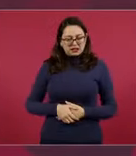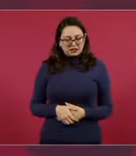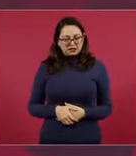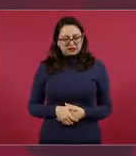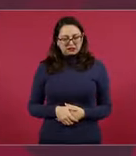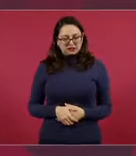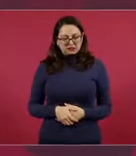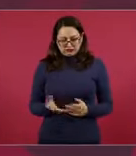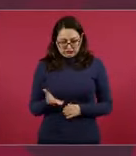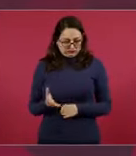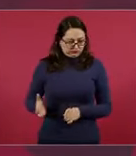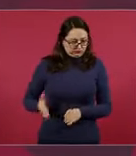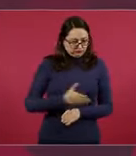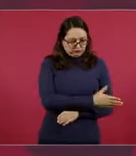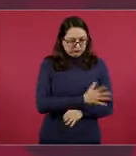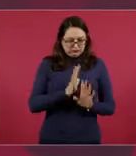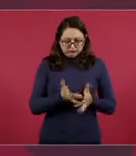uno tuvo